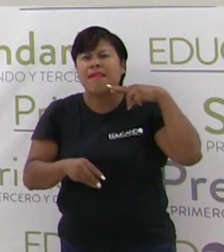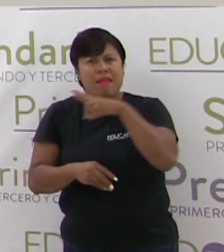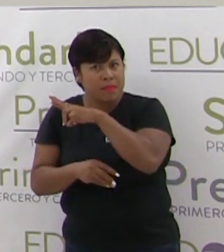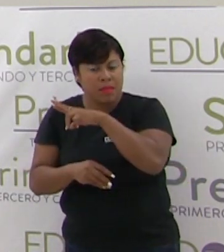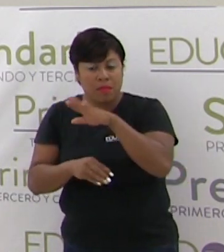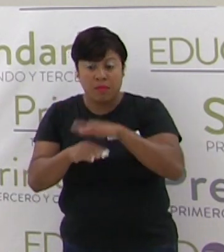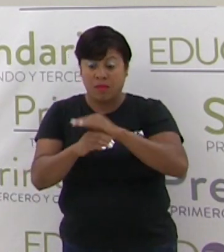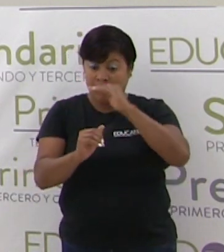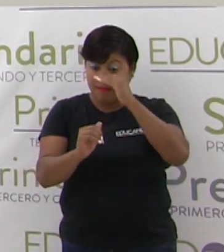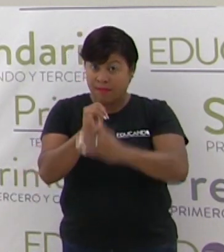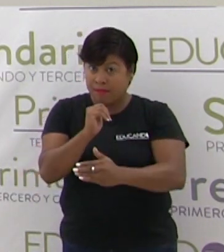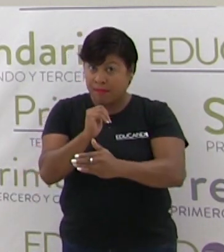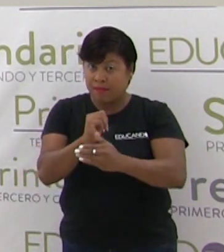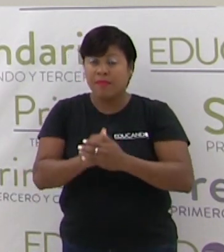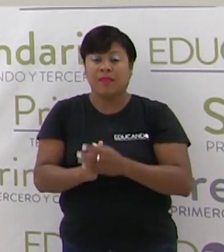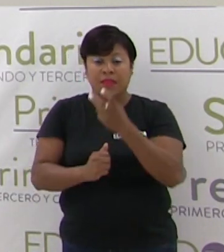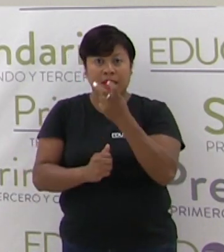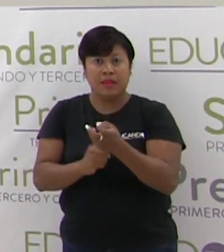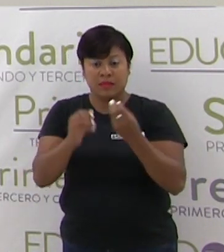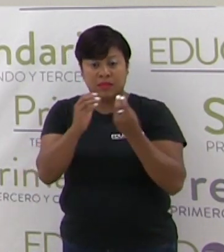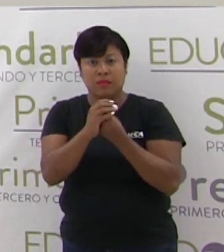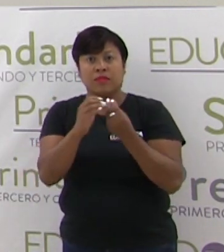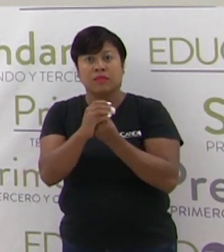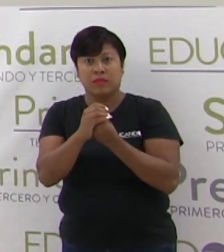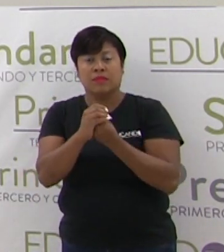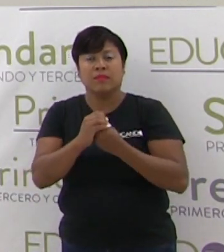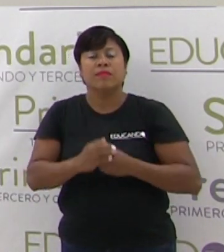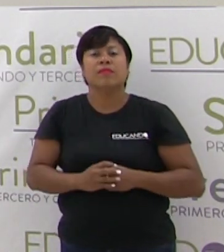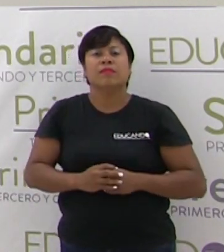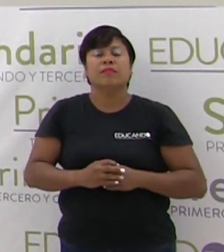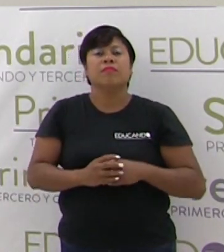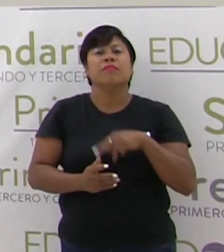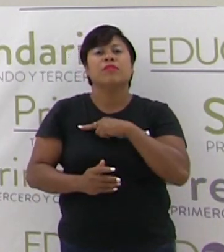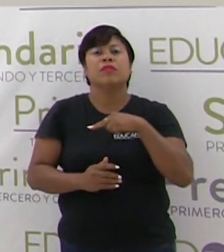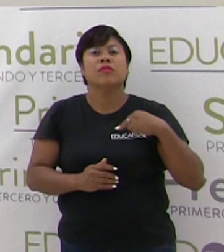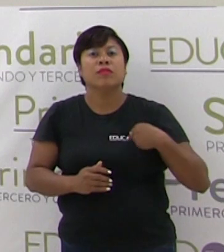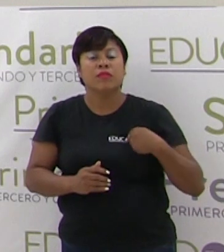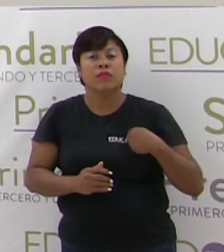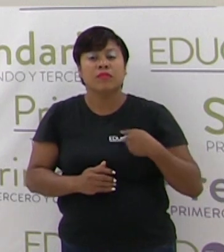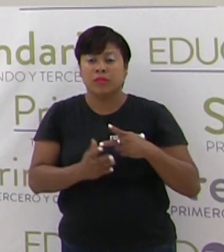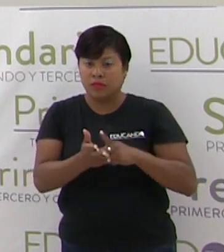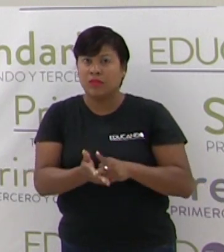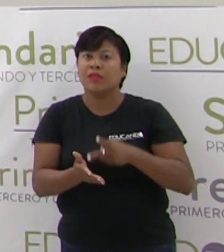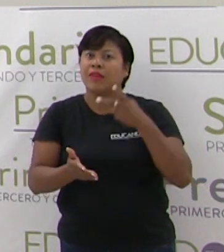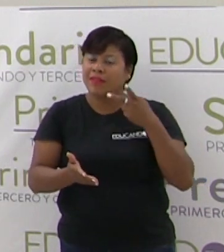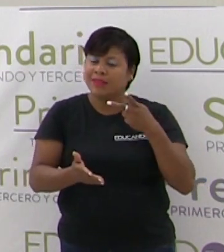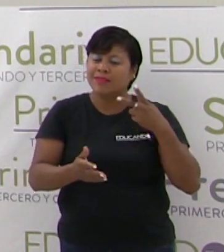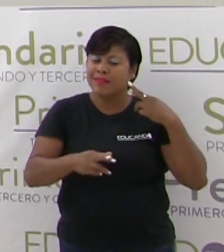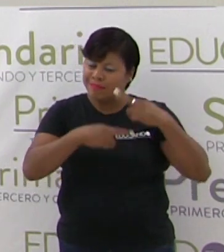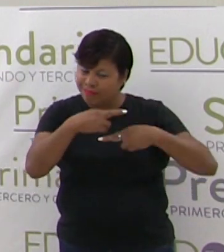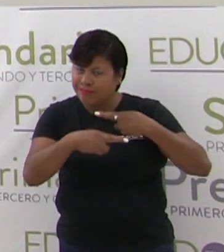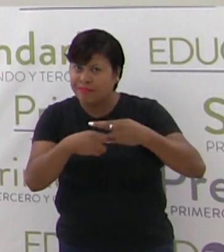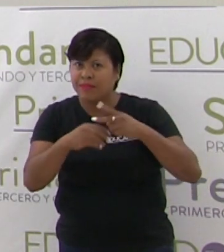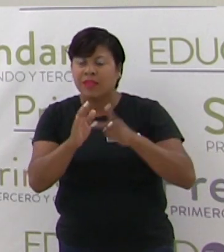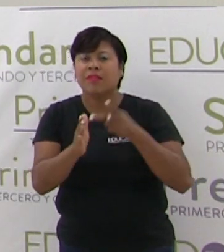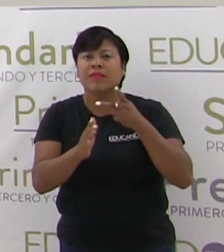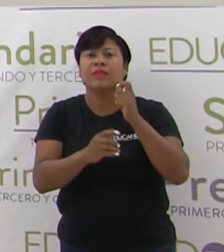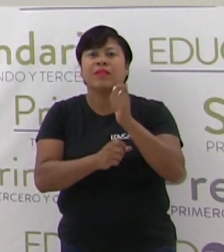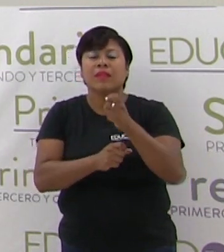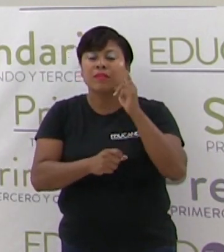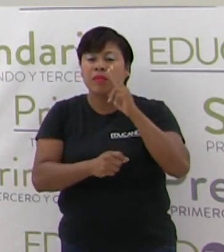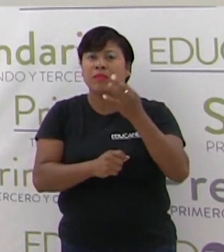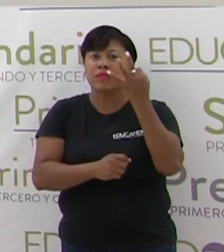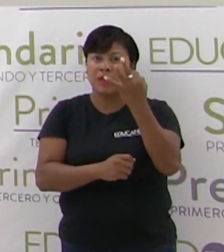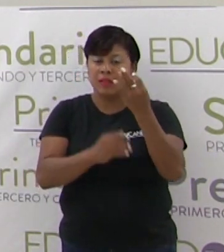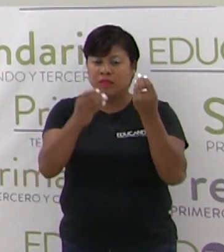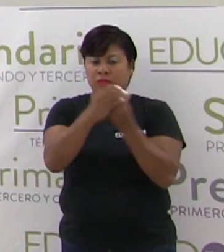rápida porque al final de esta sesión, pues vamos a otra vez recapitular lo que vimos en